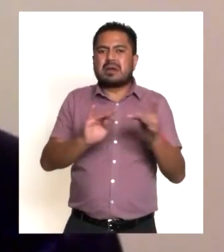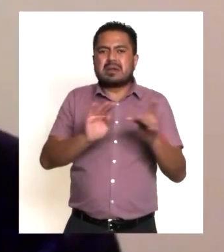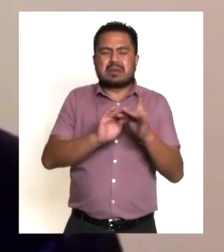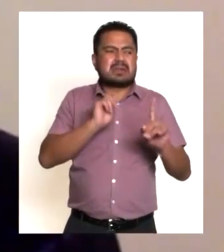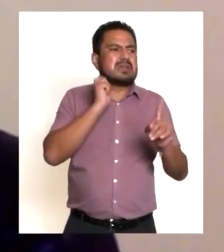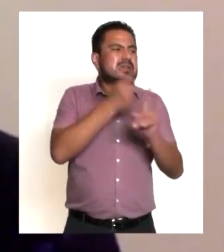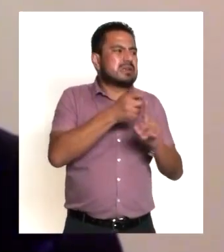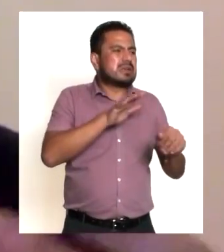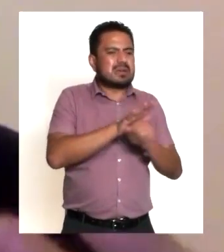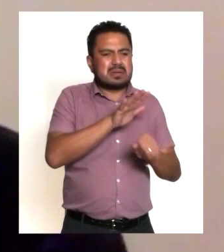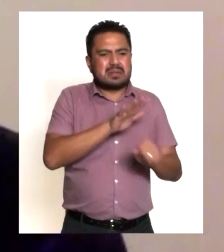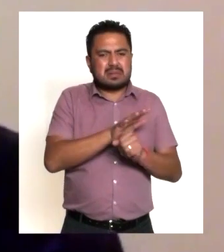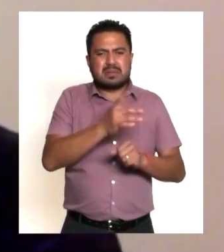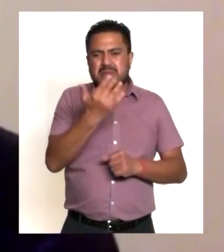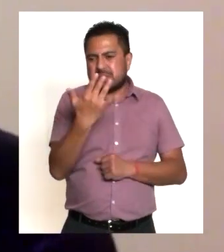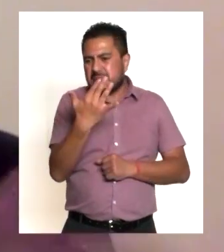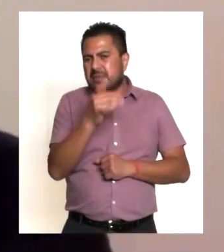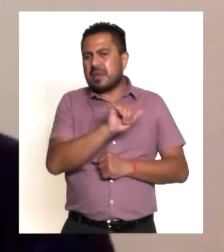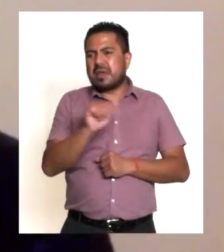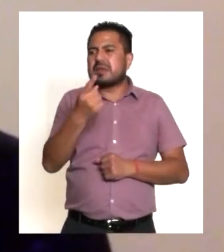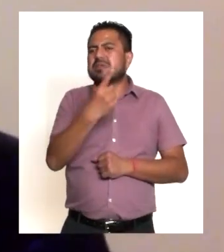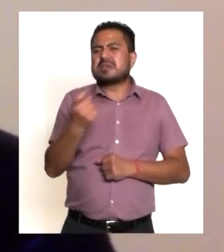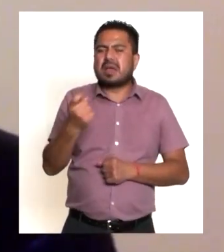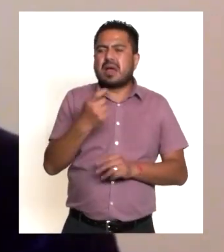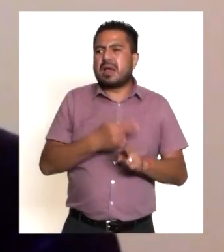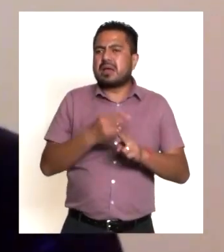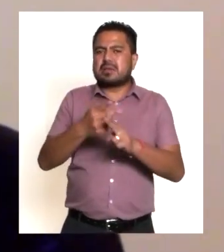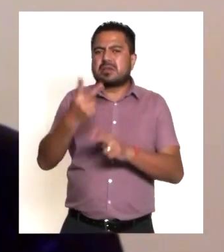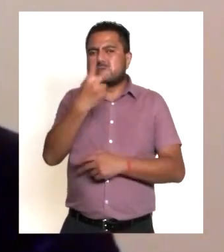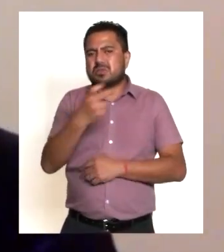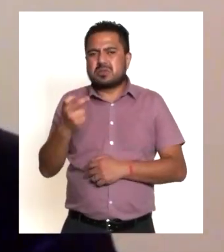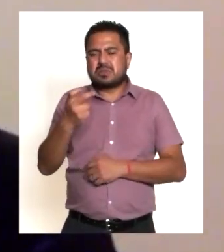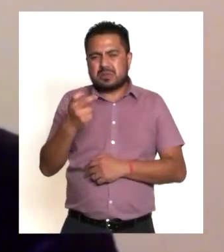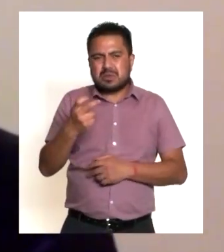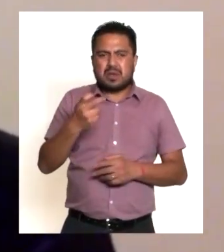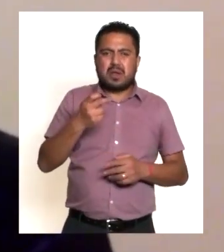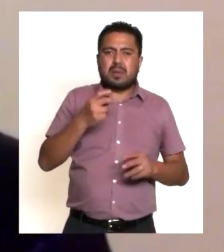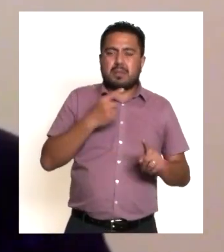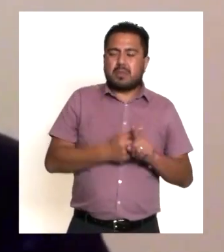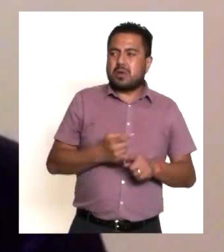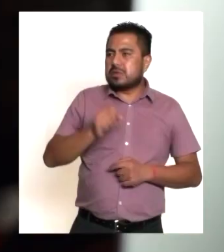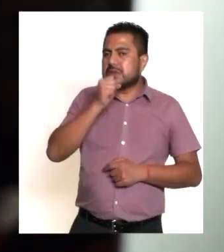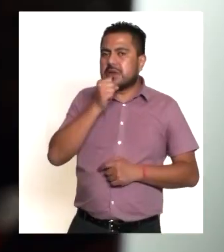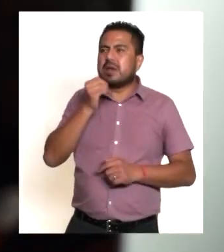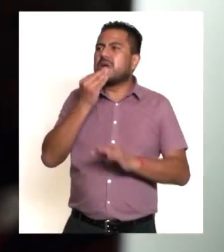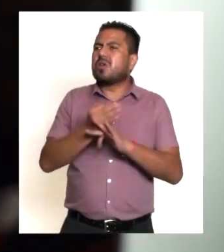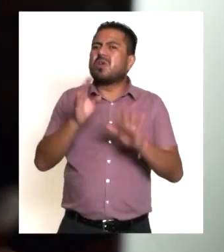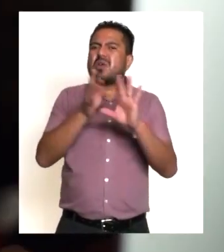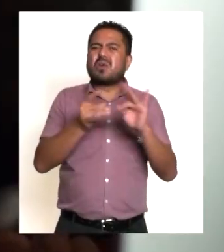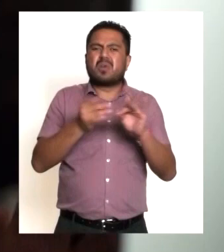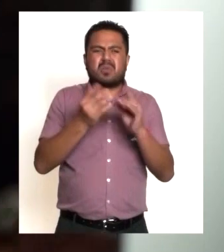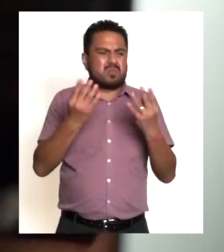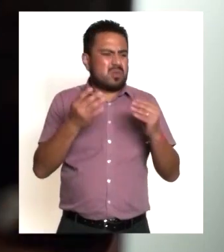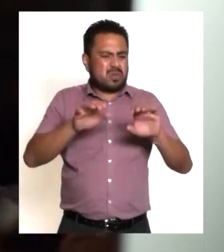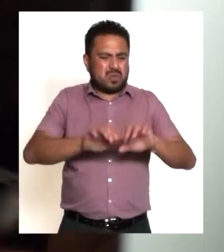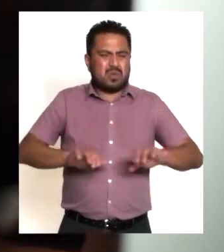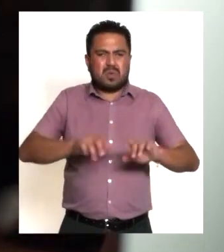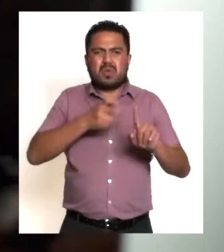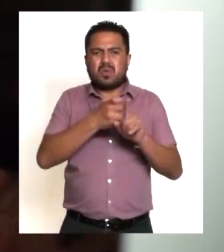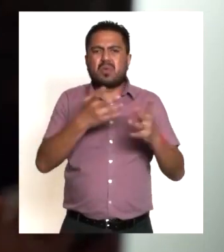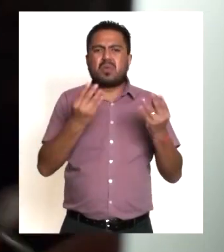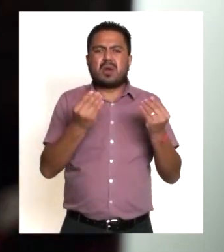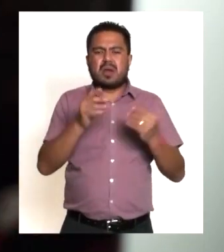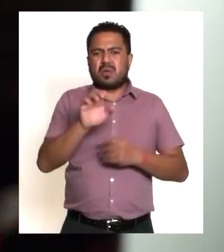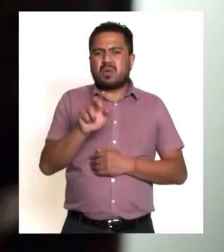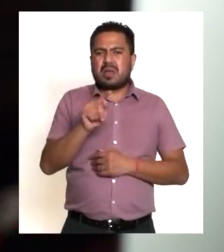conseguir enlaces caseros de 50, 100 y hasta 200 megabits por segundo. Se habla mucho de esto de las